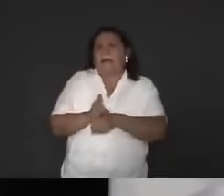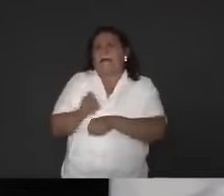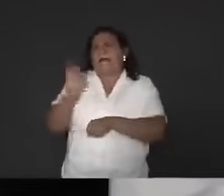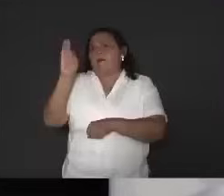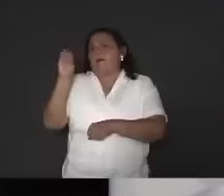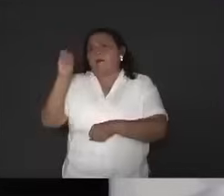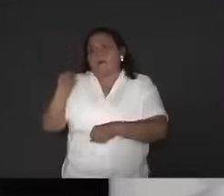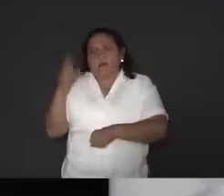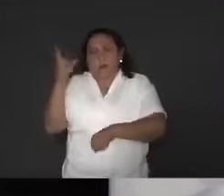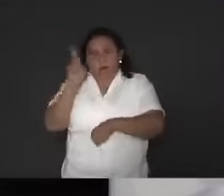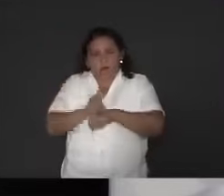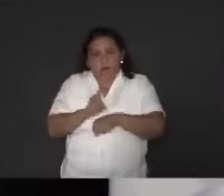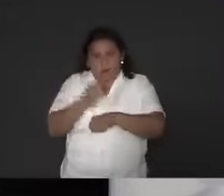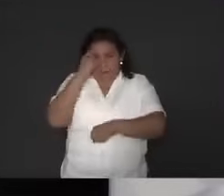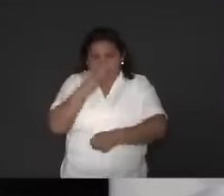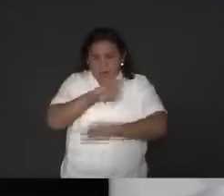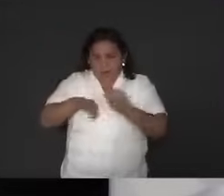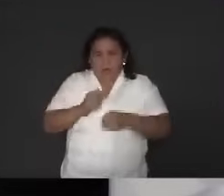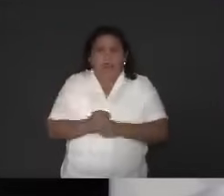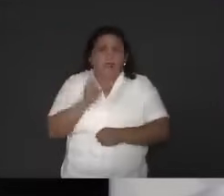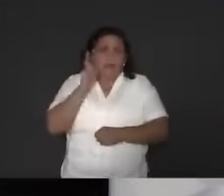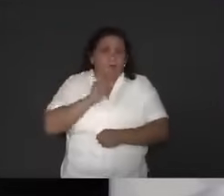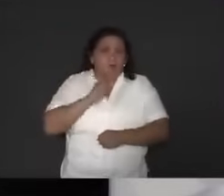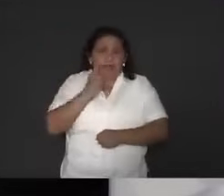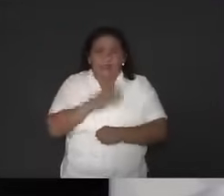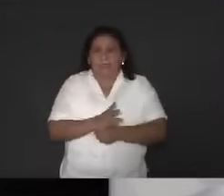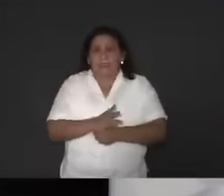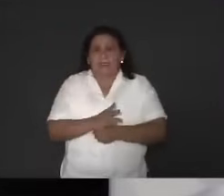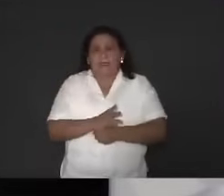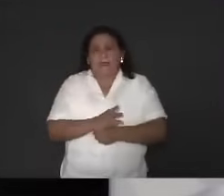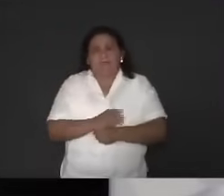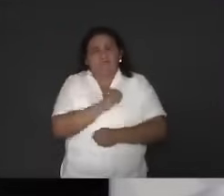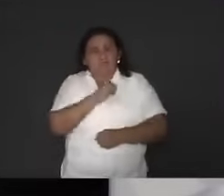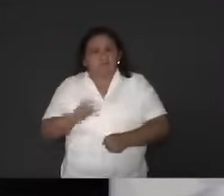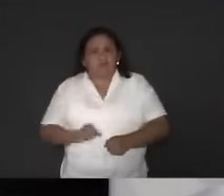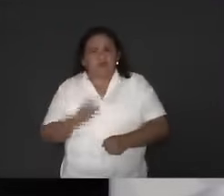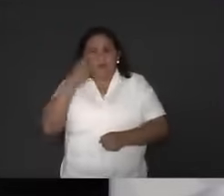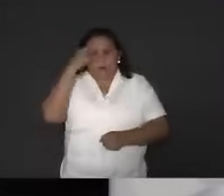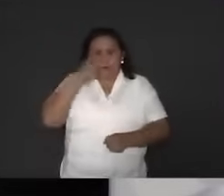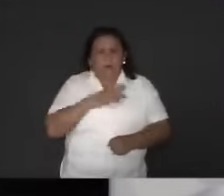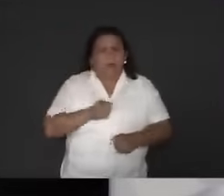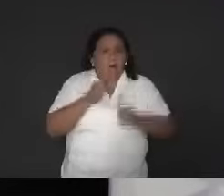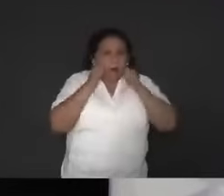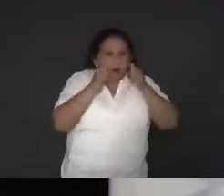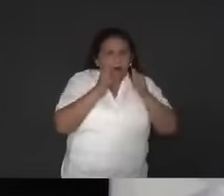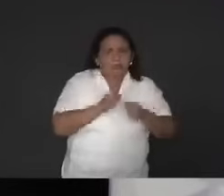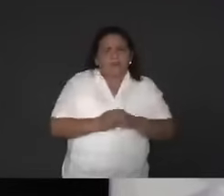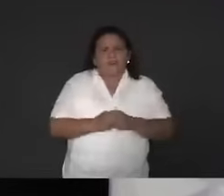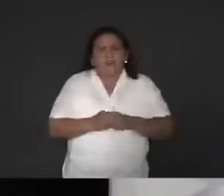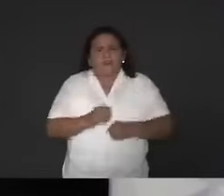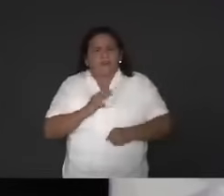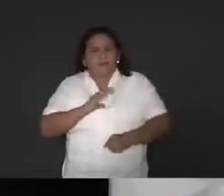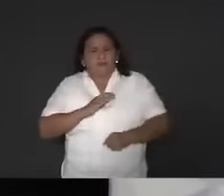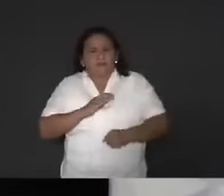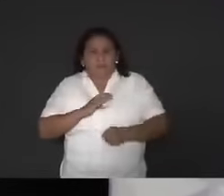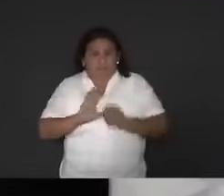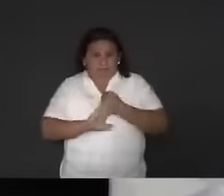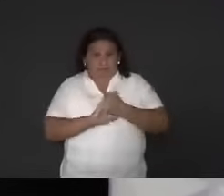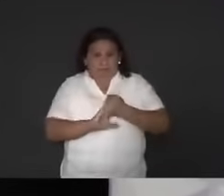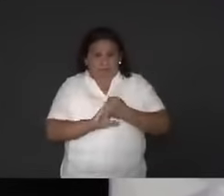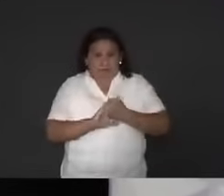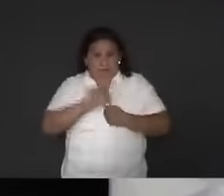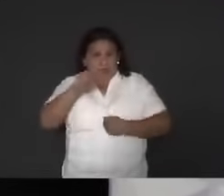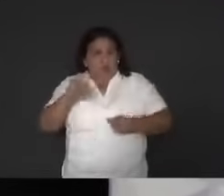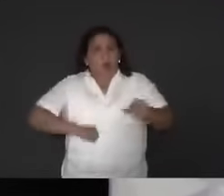un día al mes para todas las trabajadoras municipales para que puedan hacerse chequeos en caso de poder prevenir el cáncer de mama. Se trata